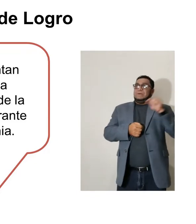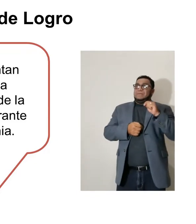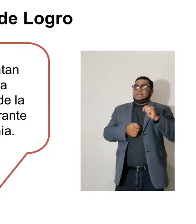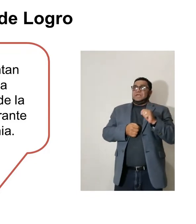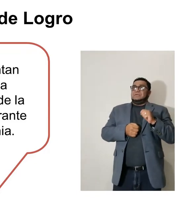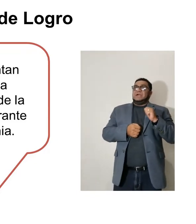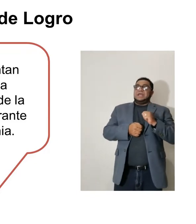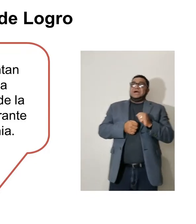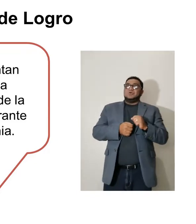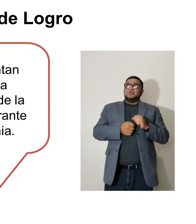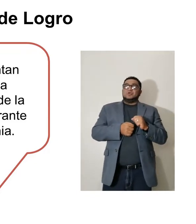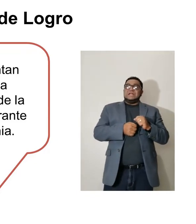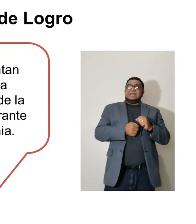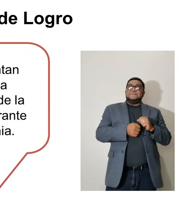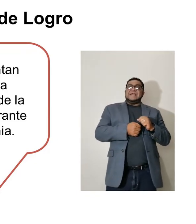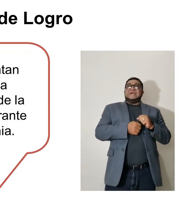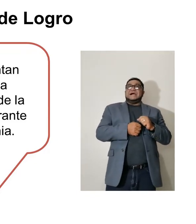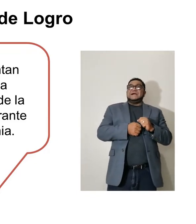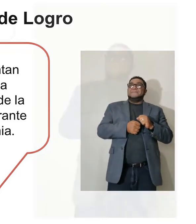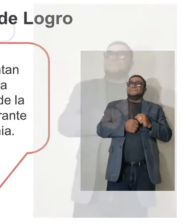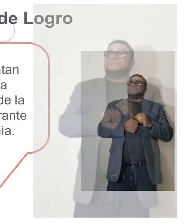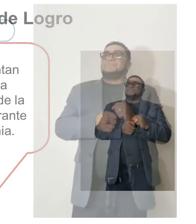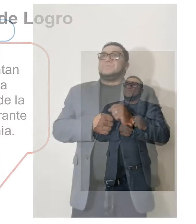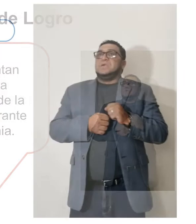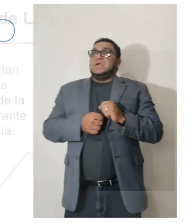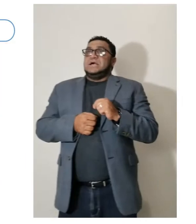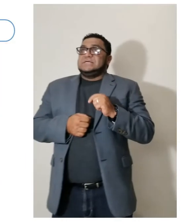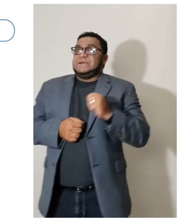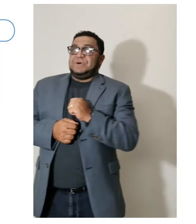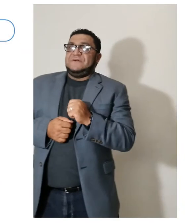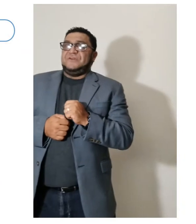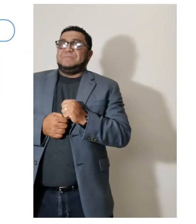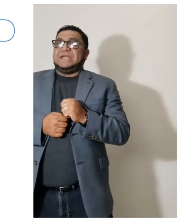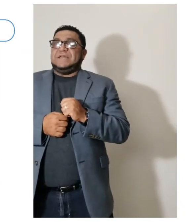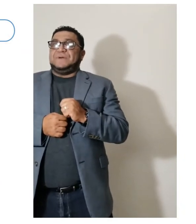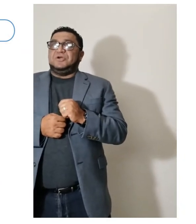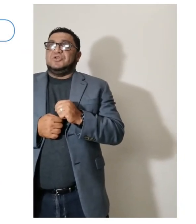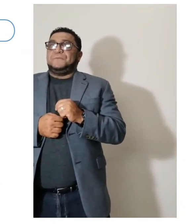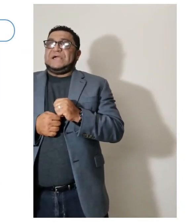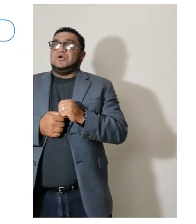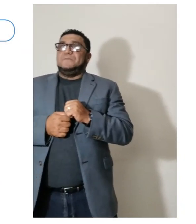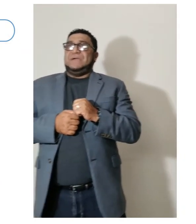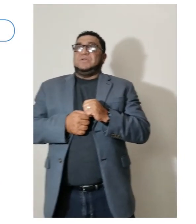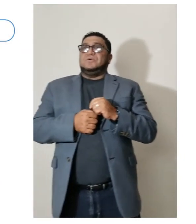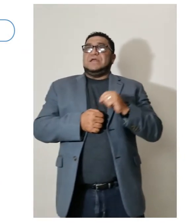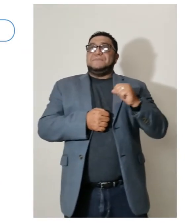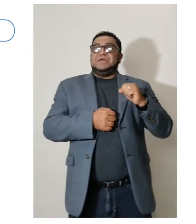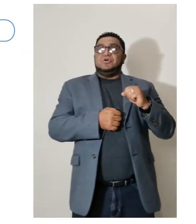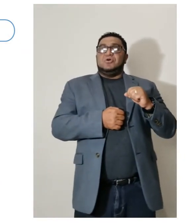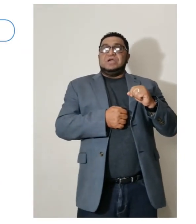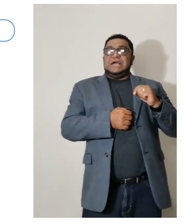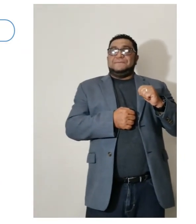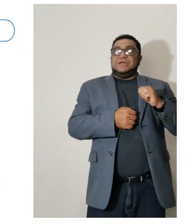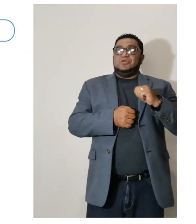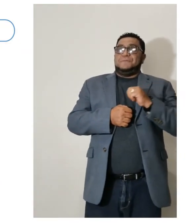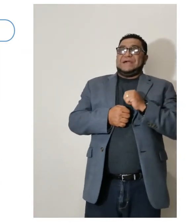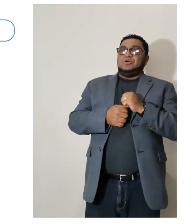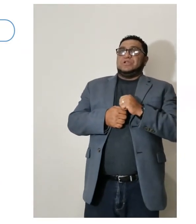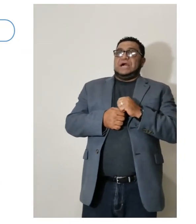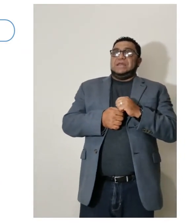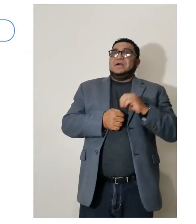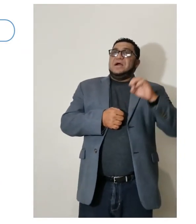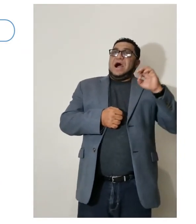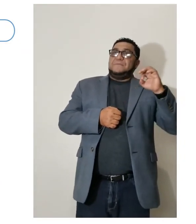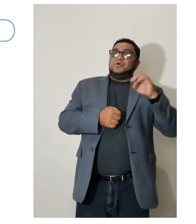normalmente de legado cultural de españa se puede afirmar que el período precolombino y el periodo y el período